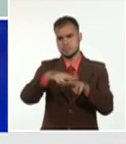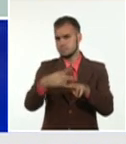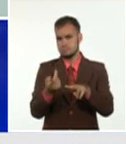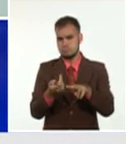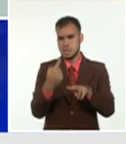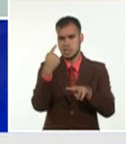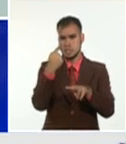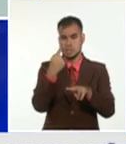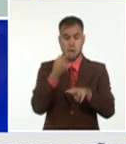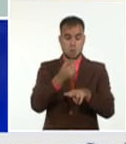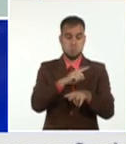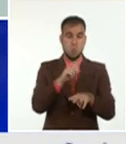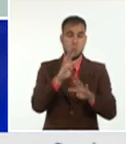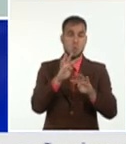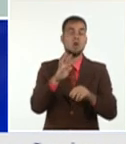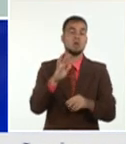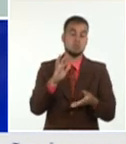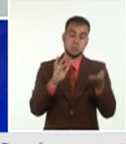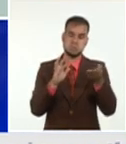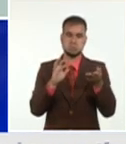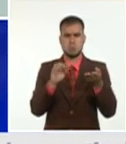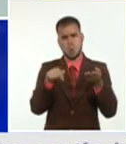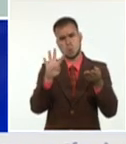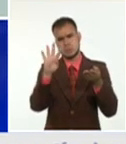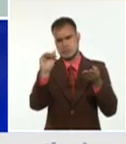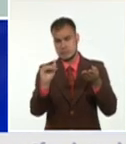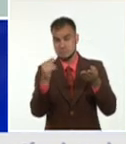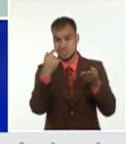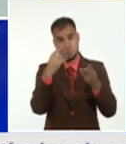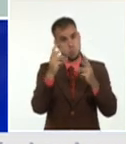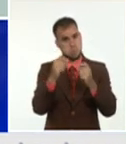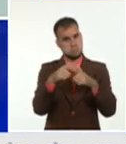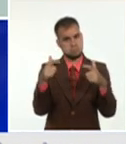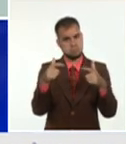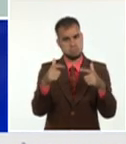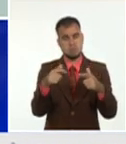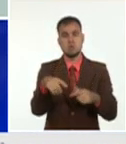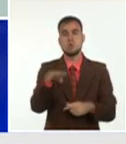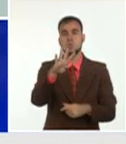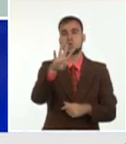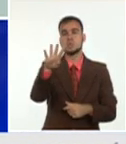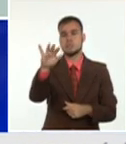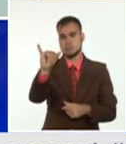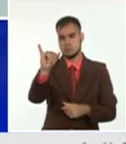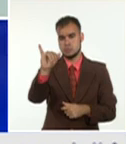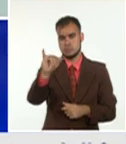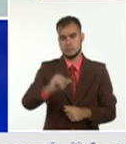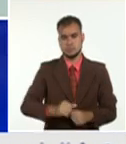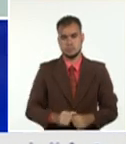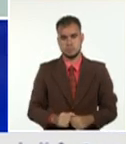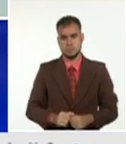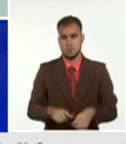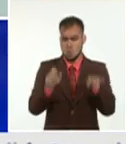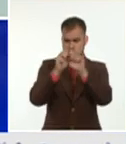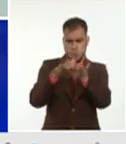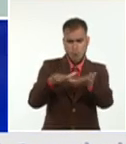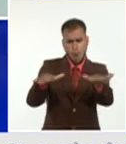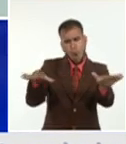anterior, pero una cifra muy elevada, 446. Disperso en sus 15